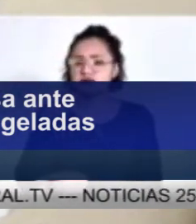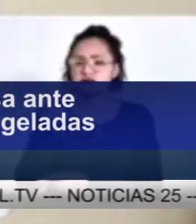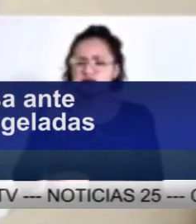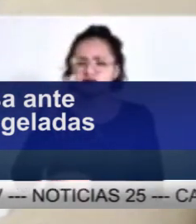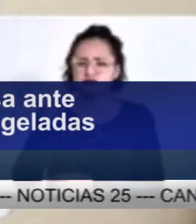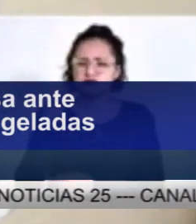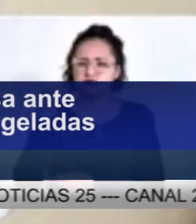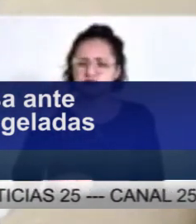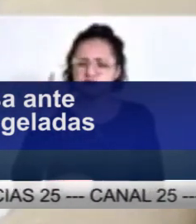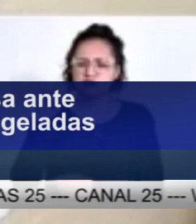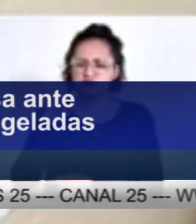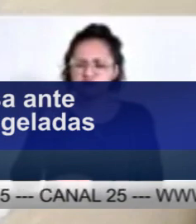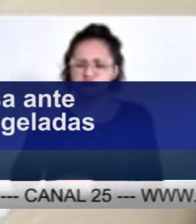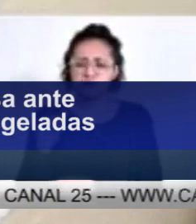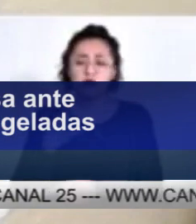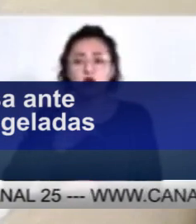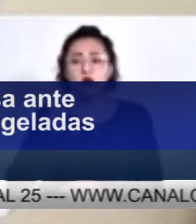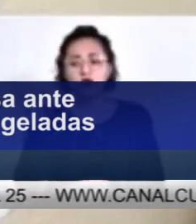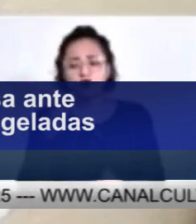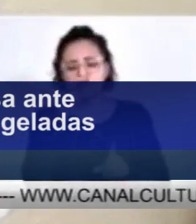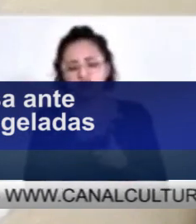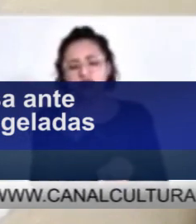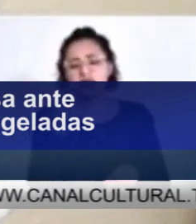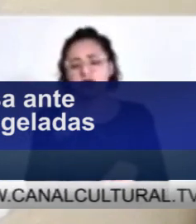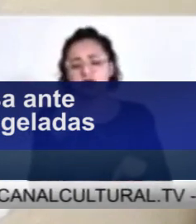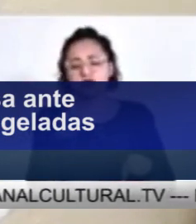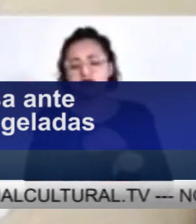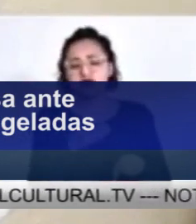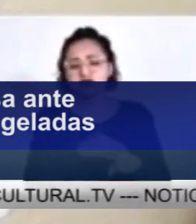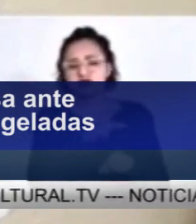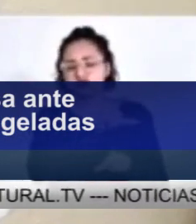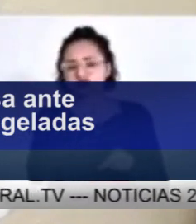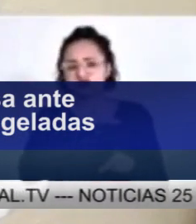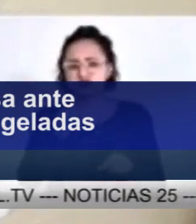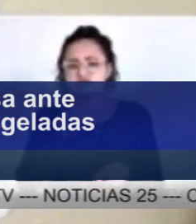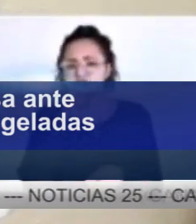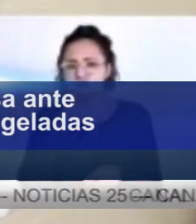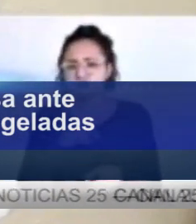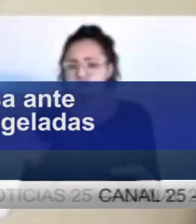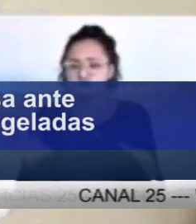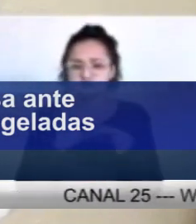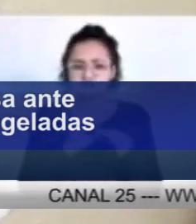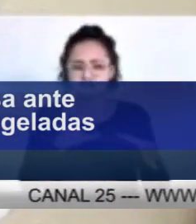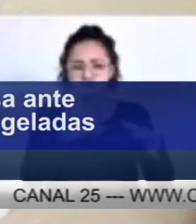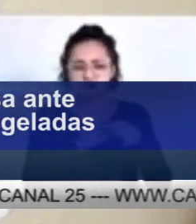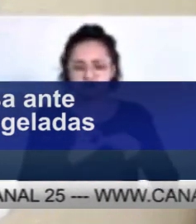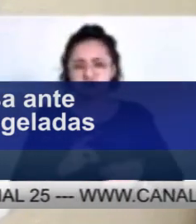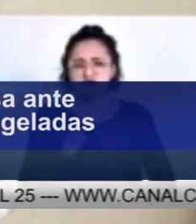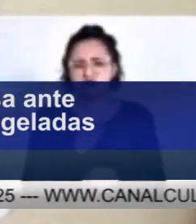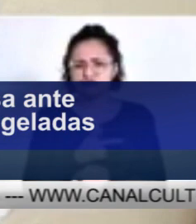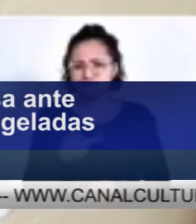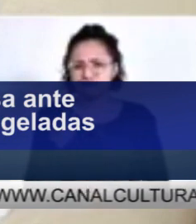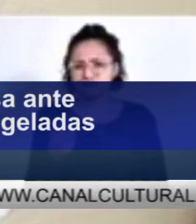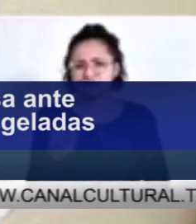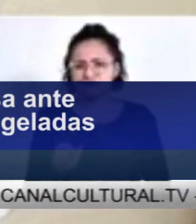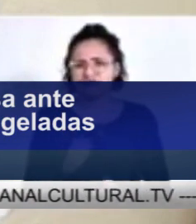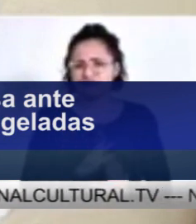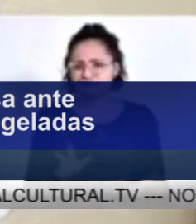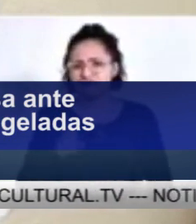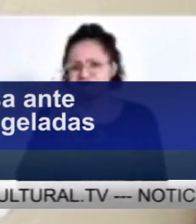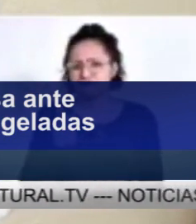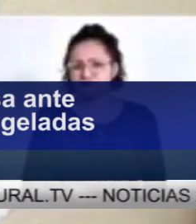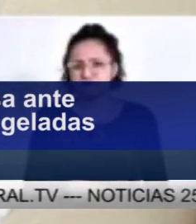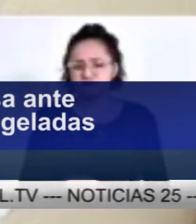manera ilegal y hasta dos urban funciones en conferencia de prensa el titular ejecutivo comentó que